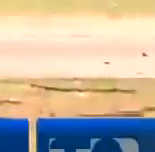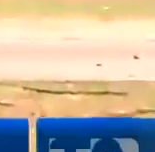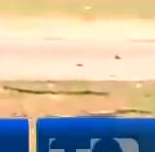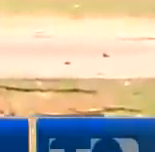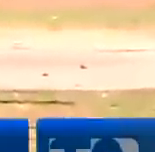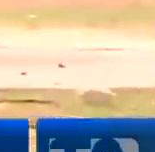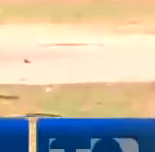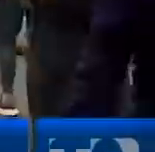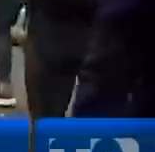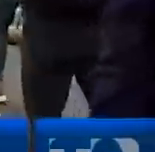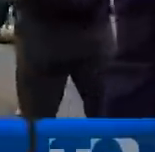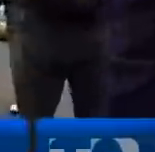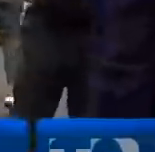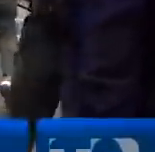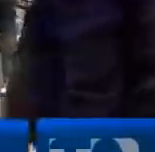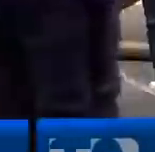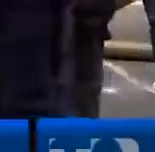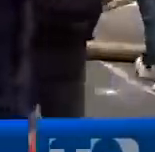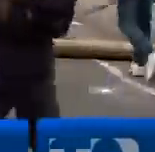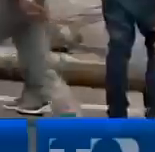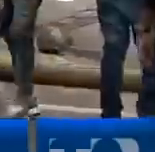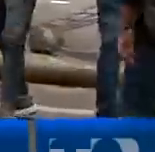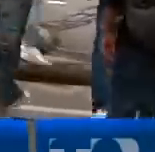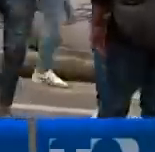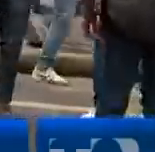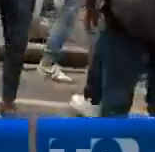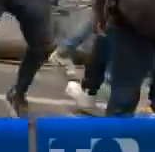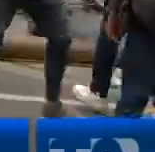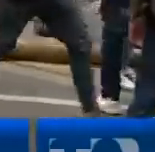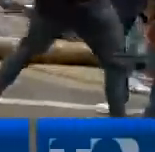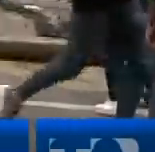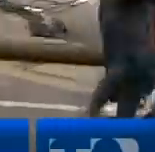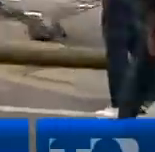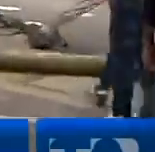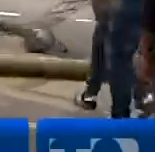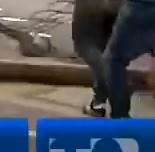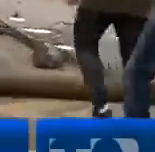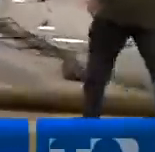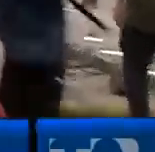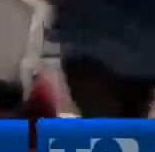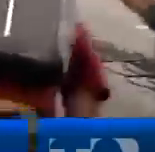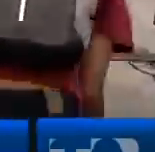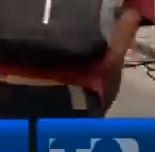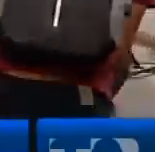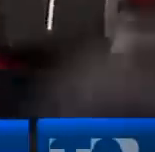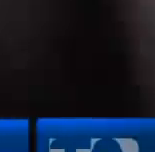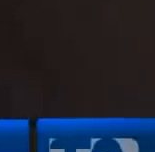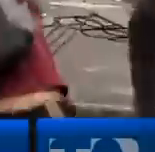Piedras, bombas caseras, tubos, todo servía para atacar.